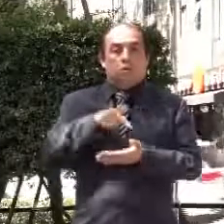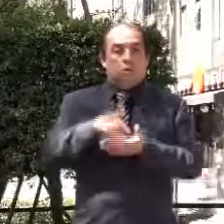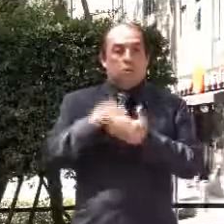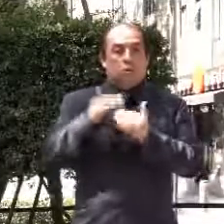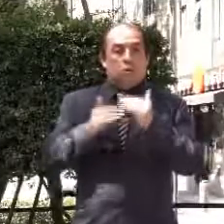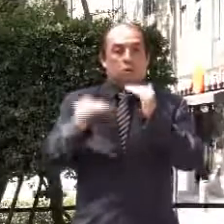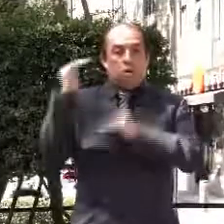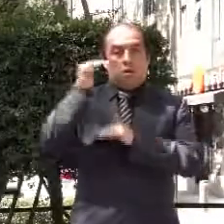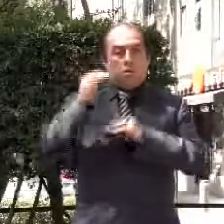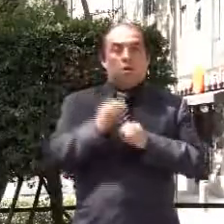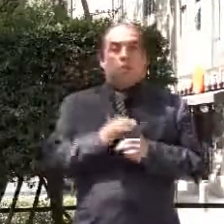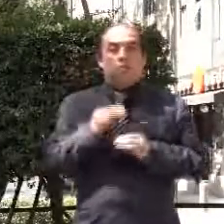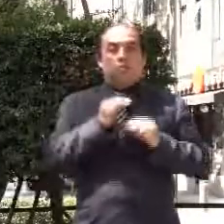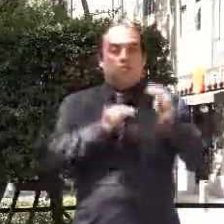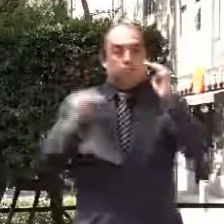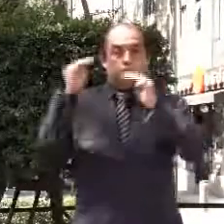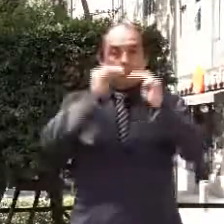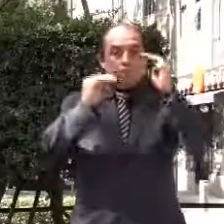la Sierra de Guadalupe.